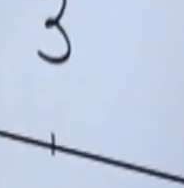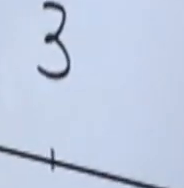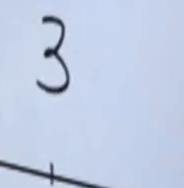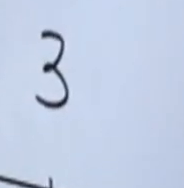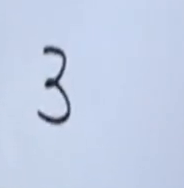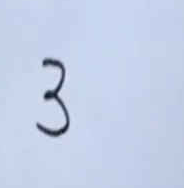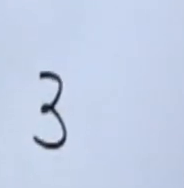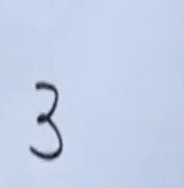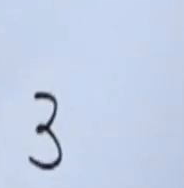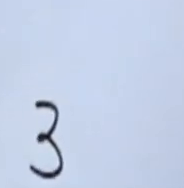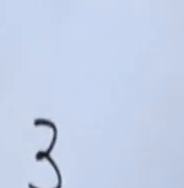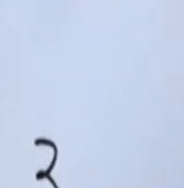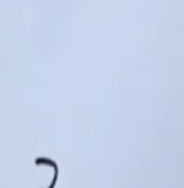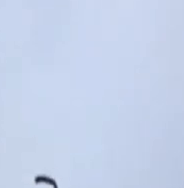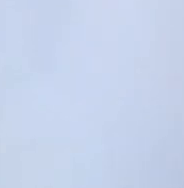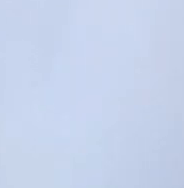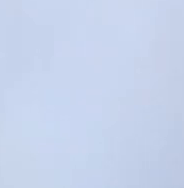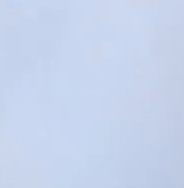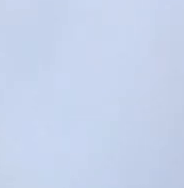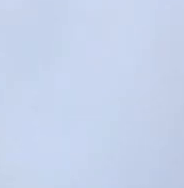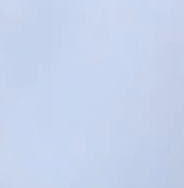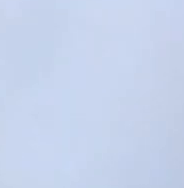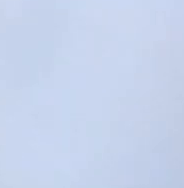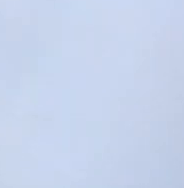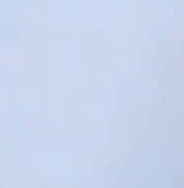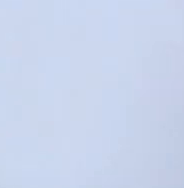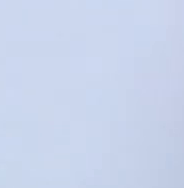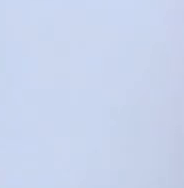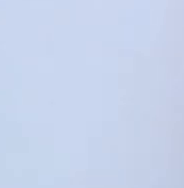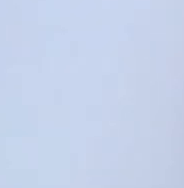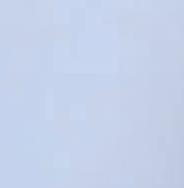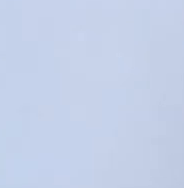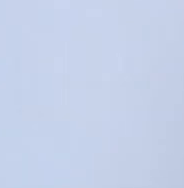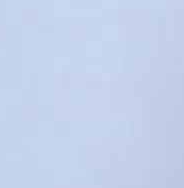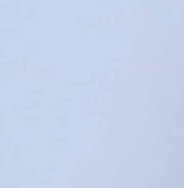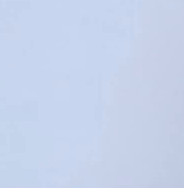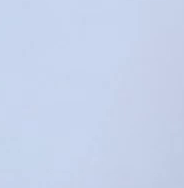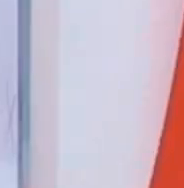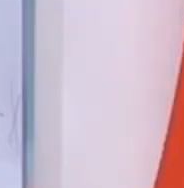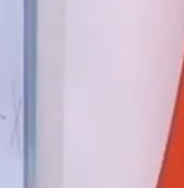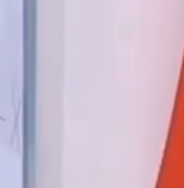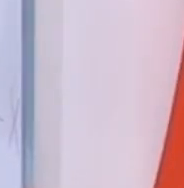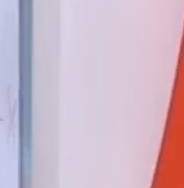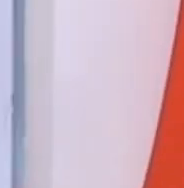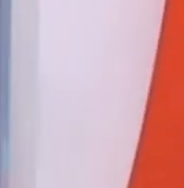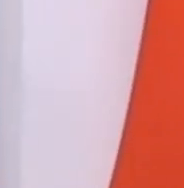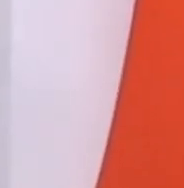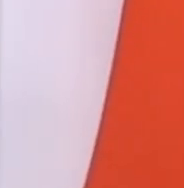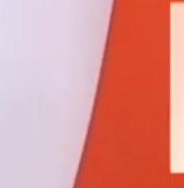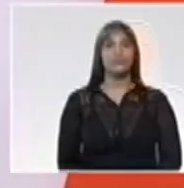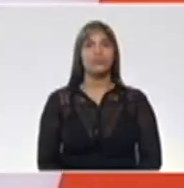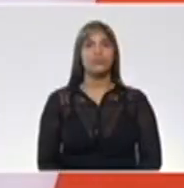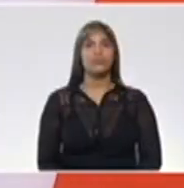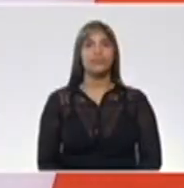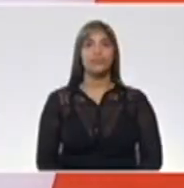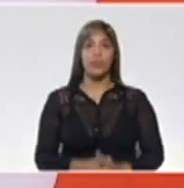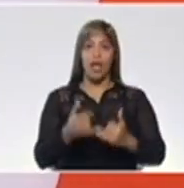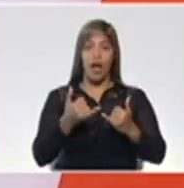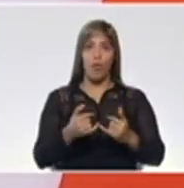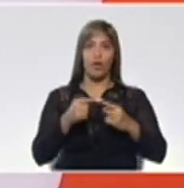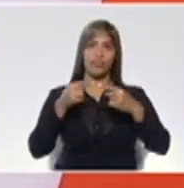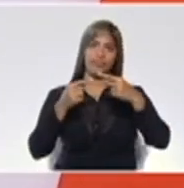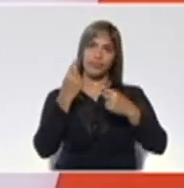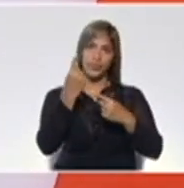1, 2 y 3. Las marcamos